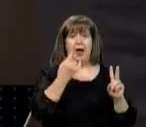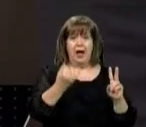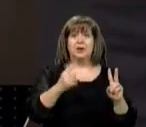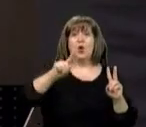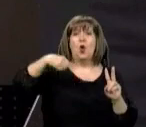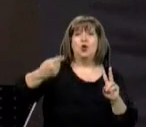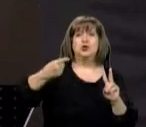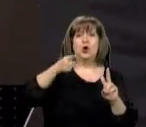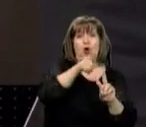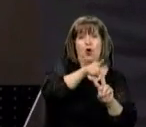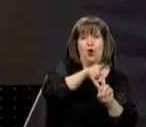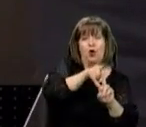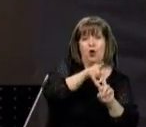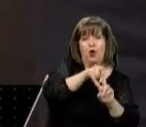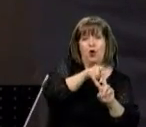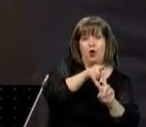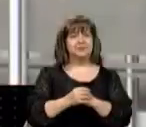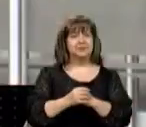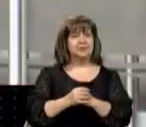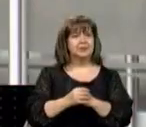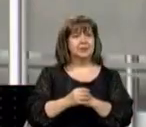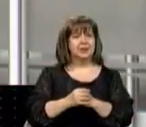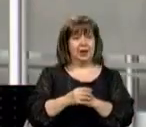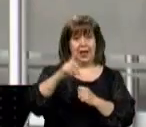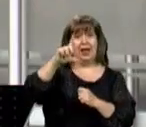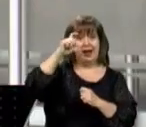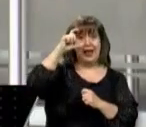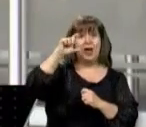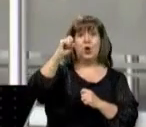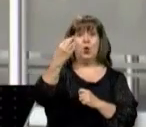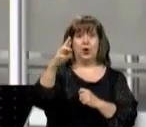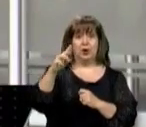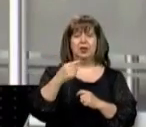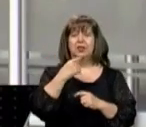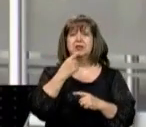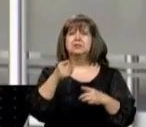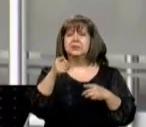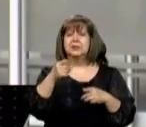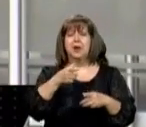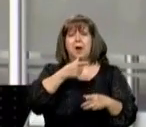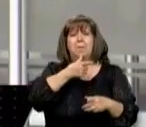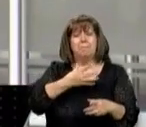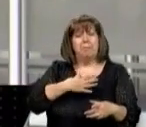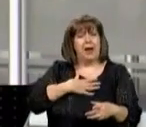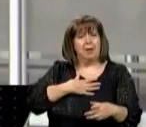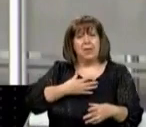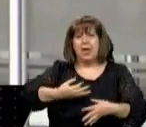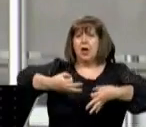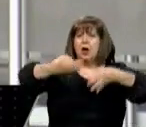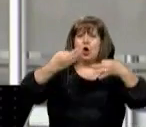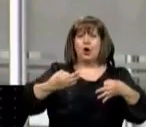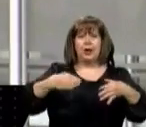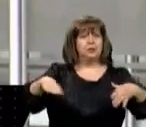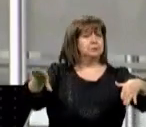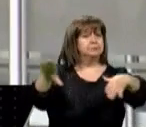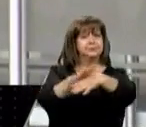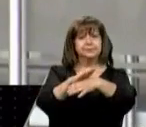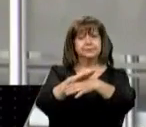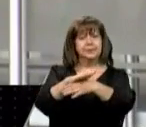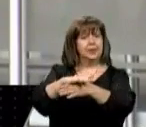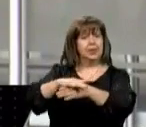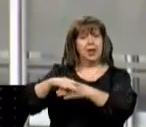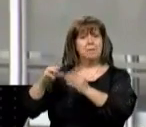y que hoy se está riendo de todos nosotros. Entendemos que es lo correcto y que ha sido, el jurado ha tomado la